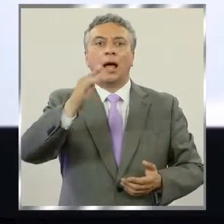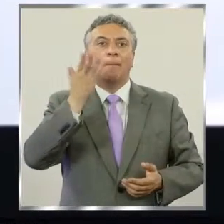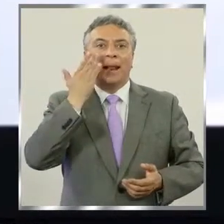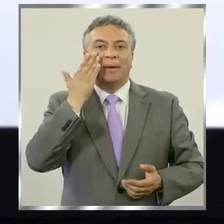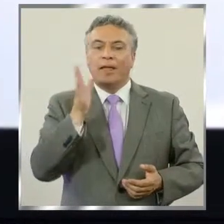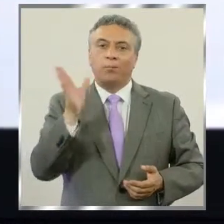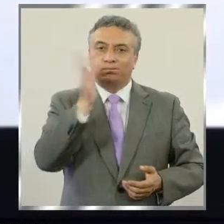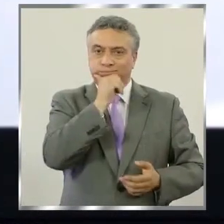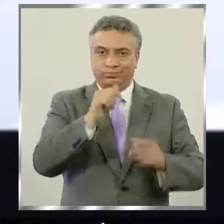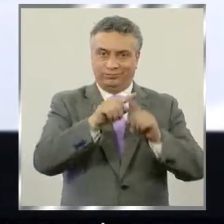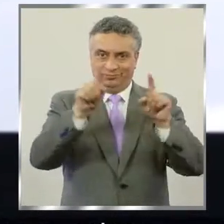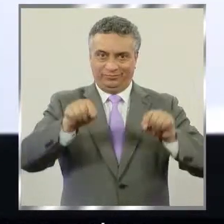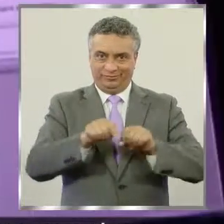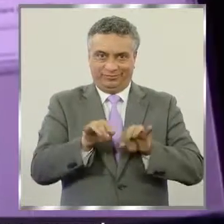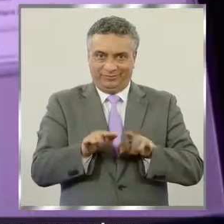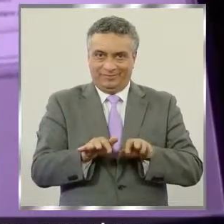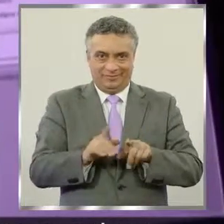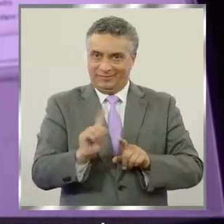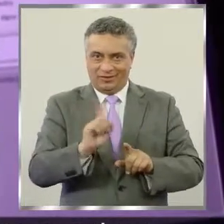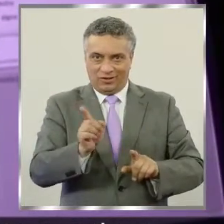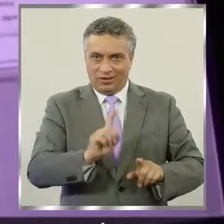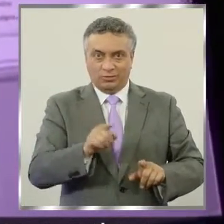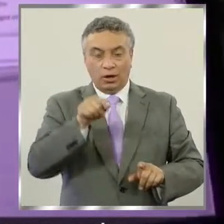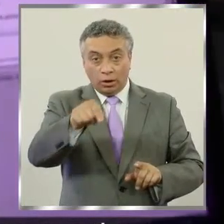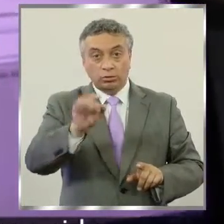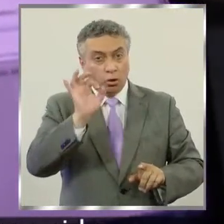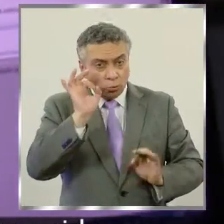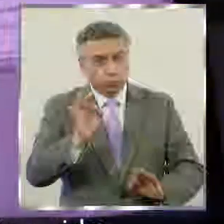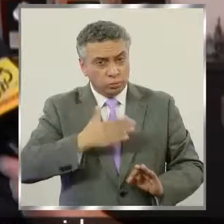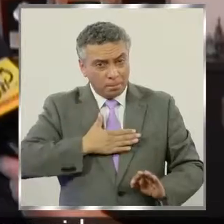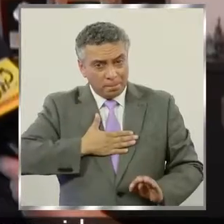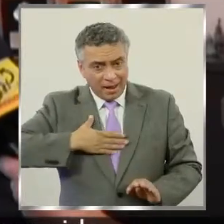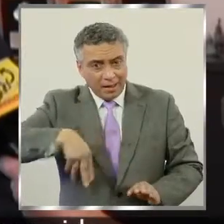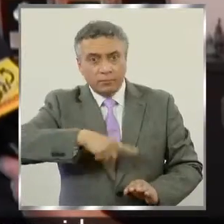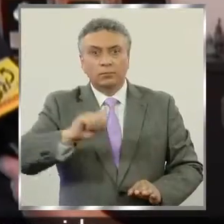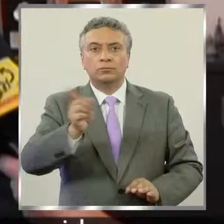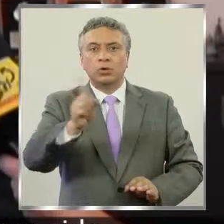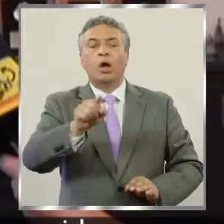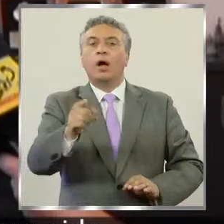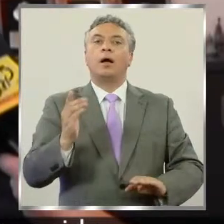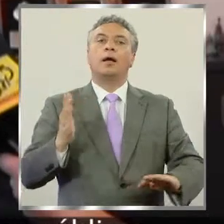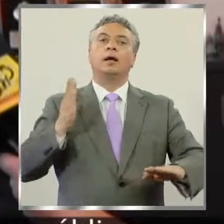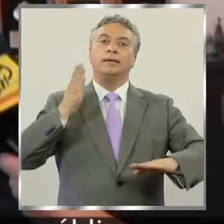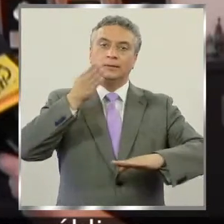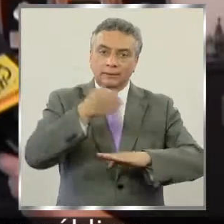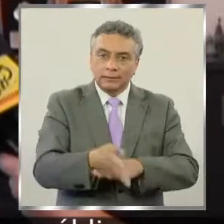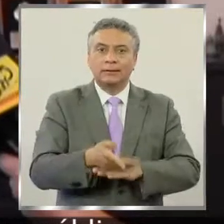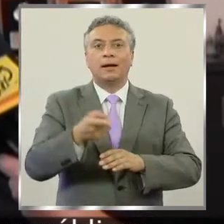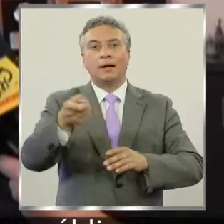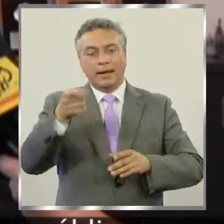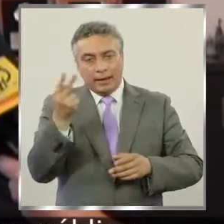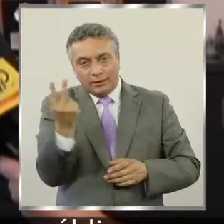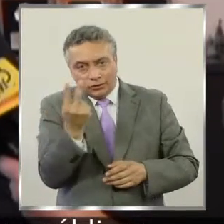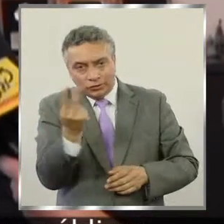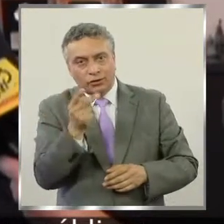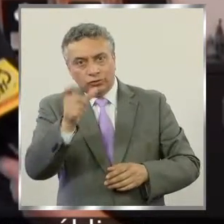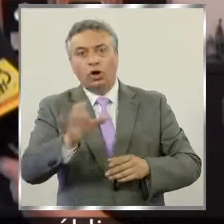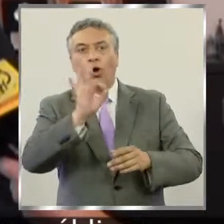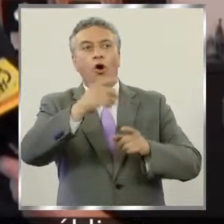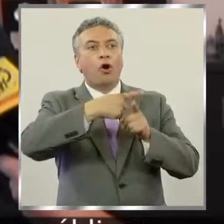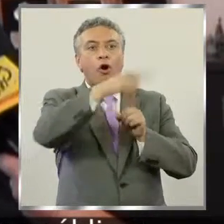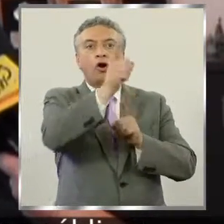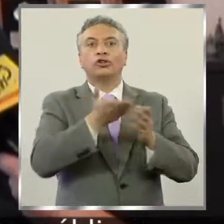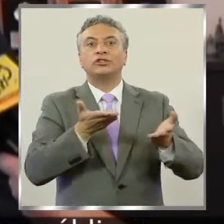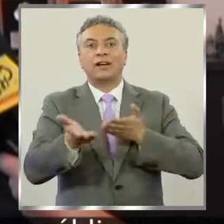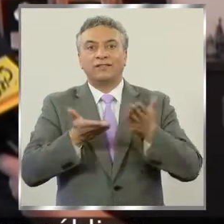Melipilla no está habilitada con este sistema. No son precisamente beneficiarios nuestros, sino que vienen porque no han sido capaces ellos o